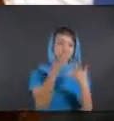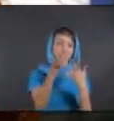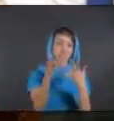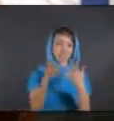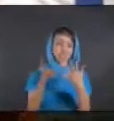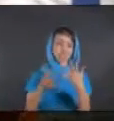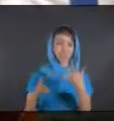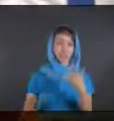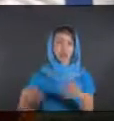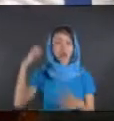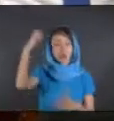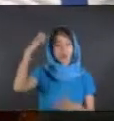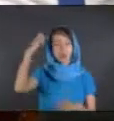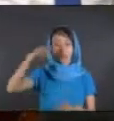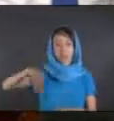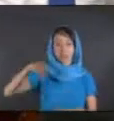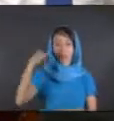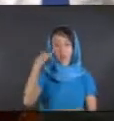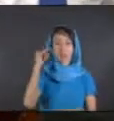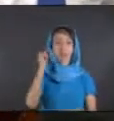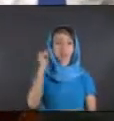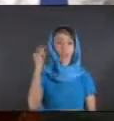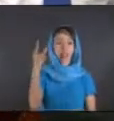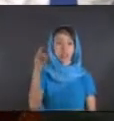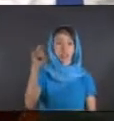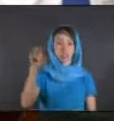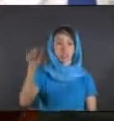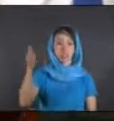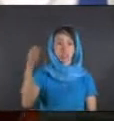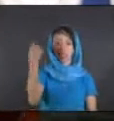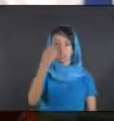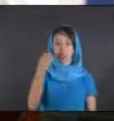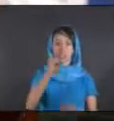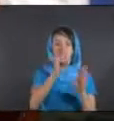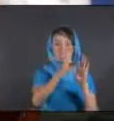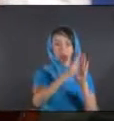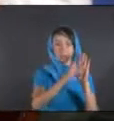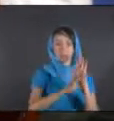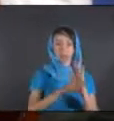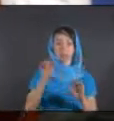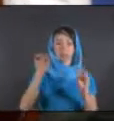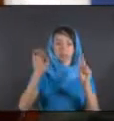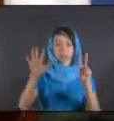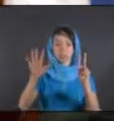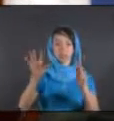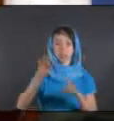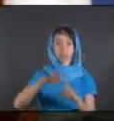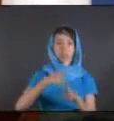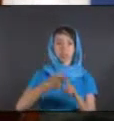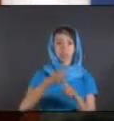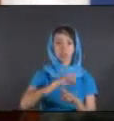para decir reinicio. No me voy a quedar en este estado.